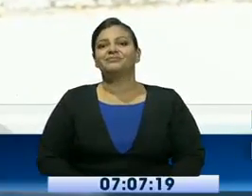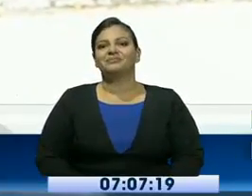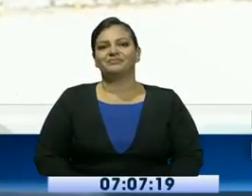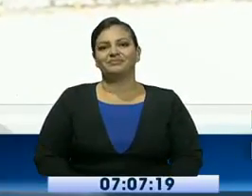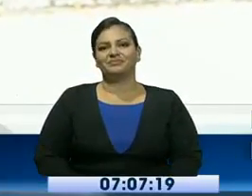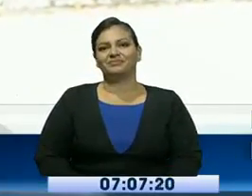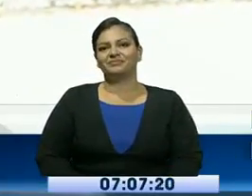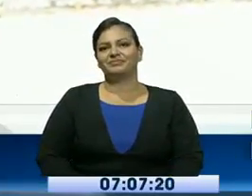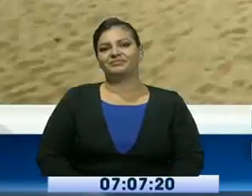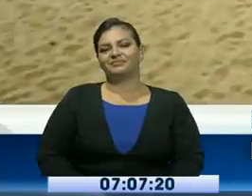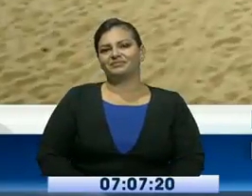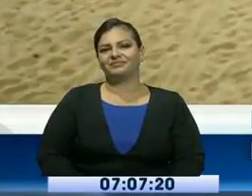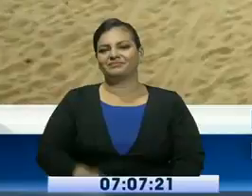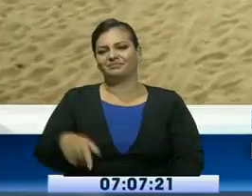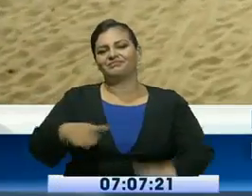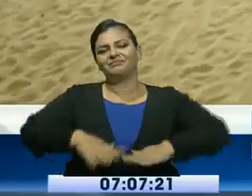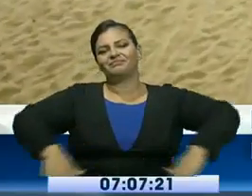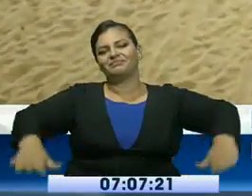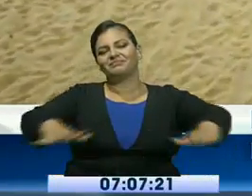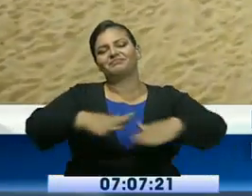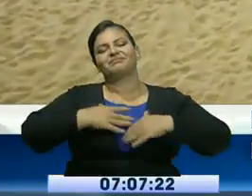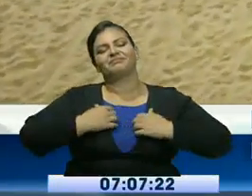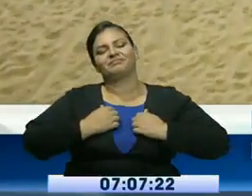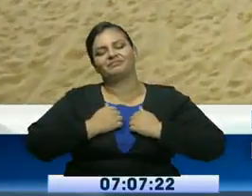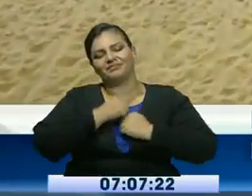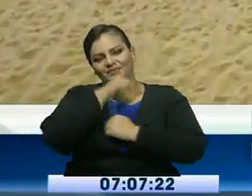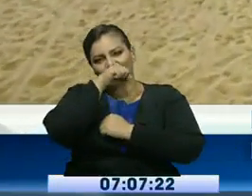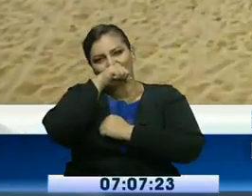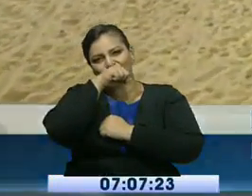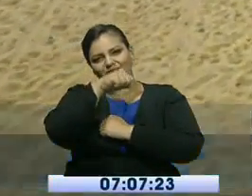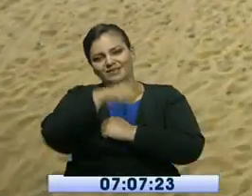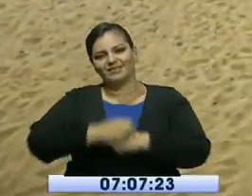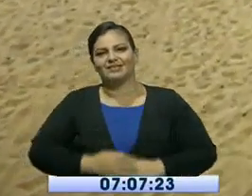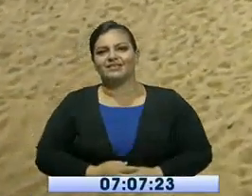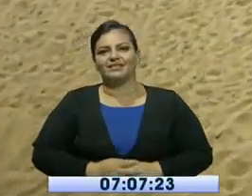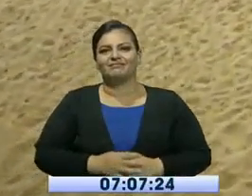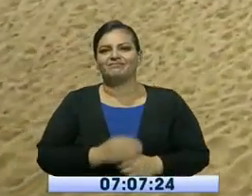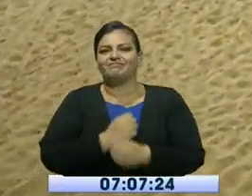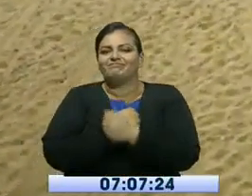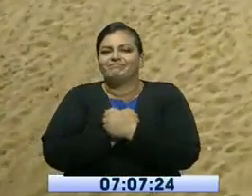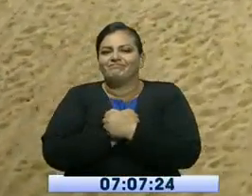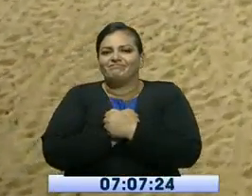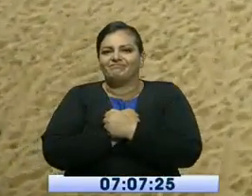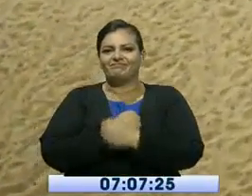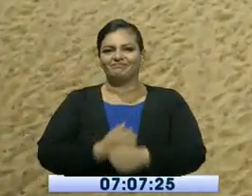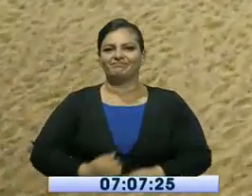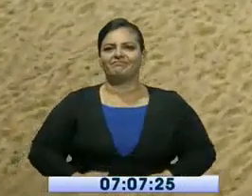demasiado por amor a esta tierra. En Loja informó Marcela Constante Brito.